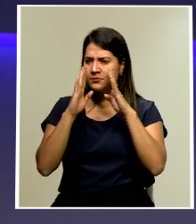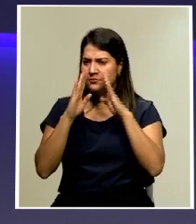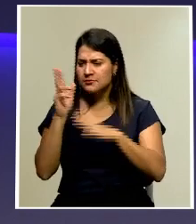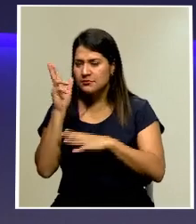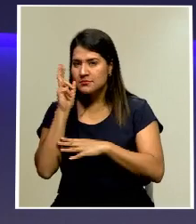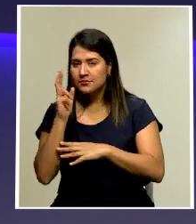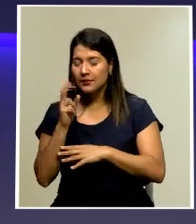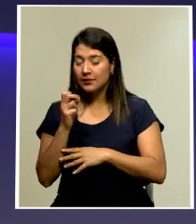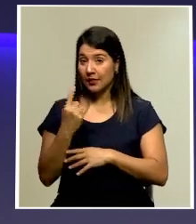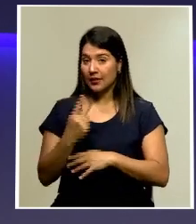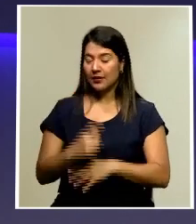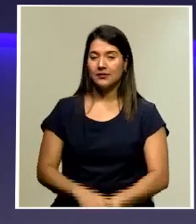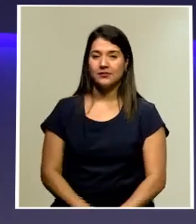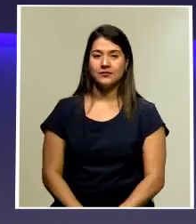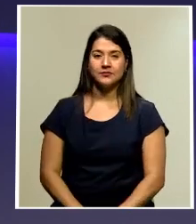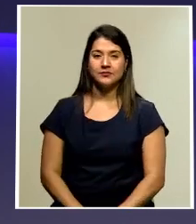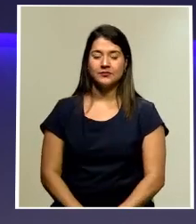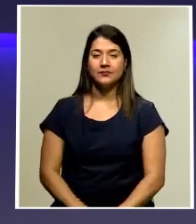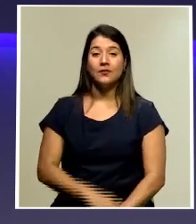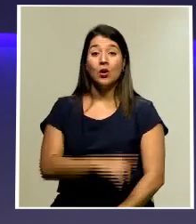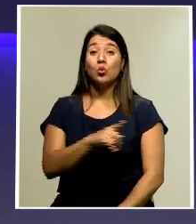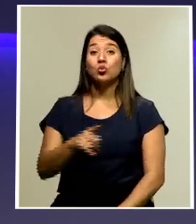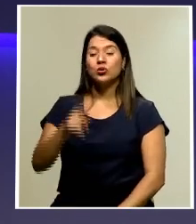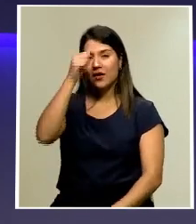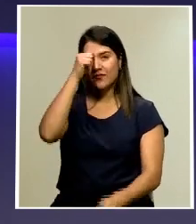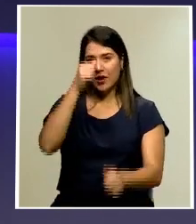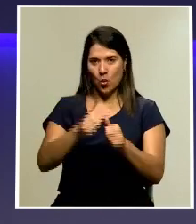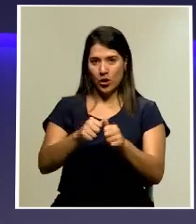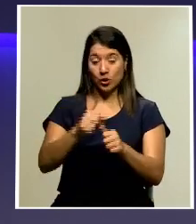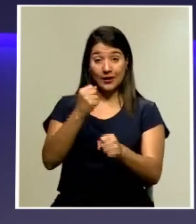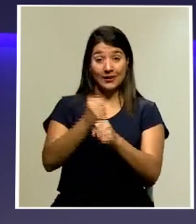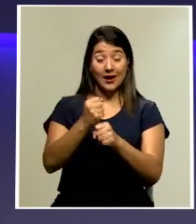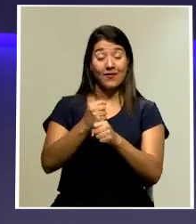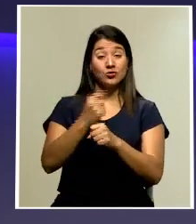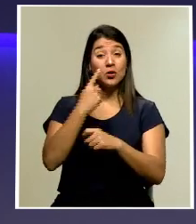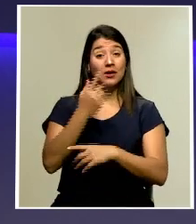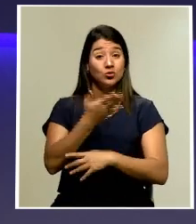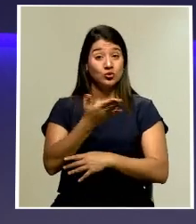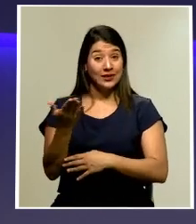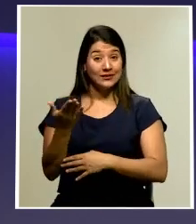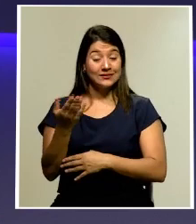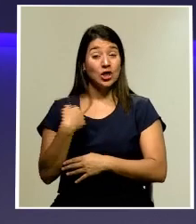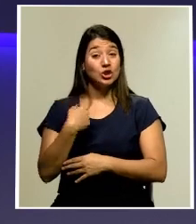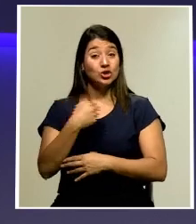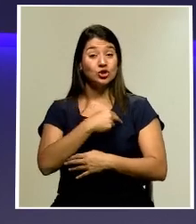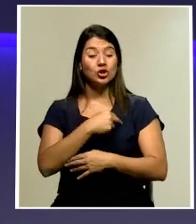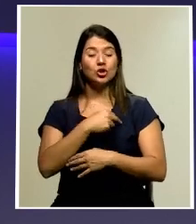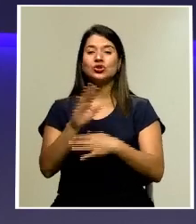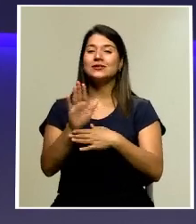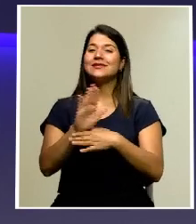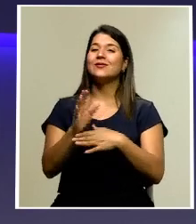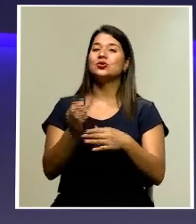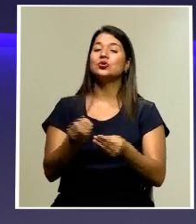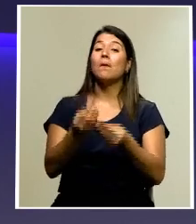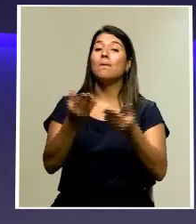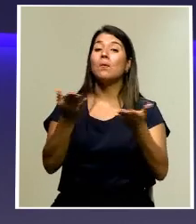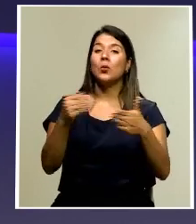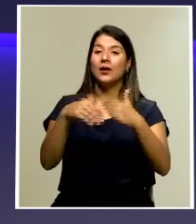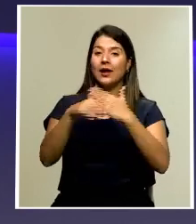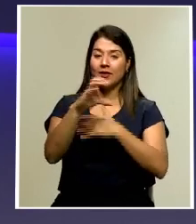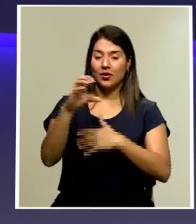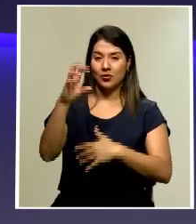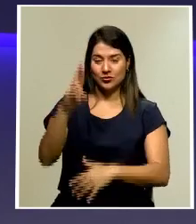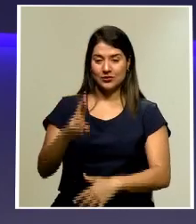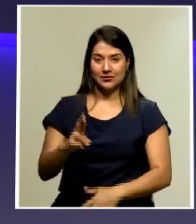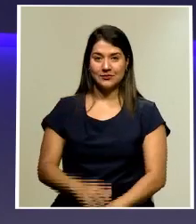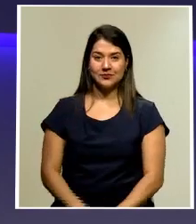que digerir. Recuerde, trabajamos para usted. Somos la televisión pública